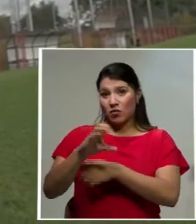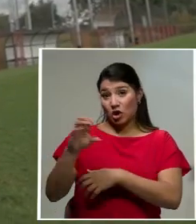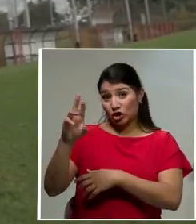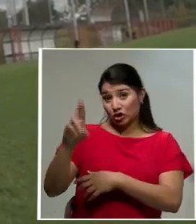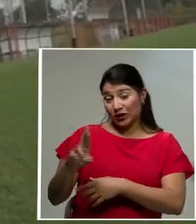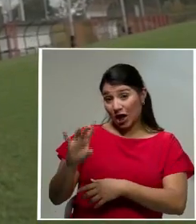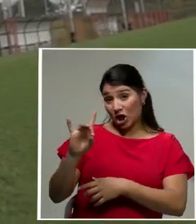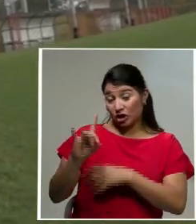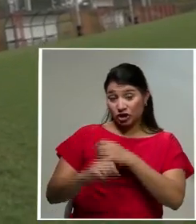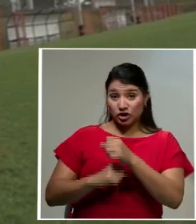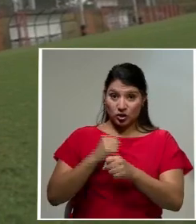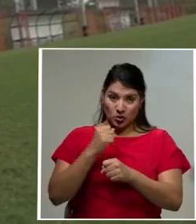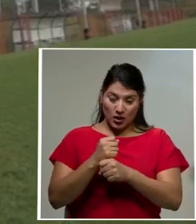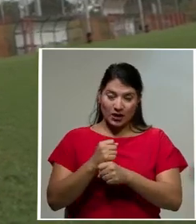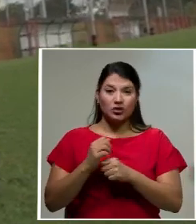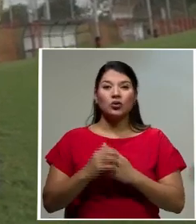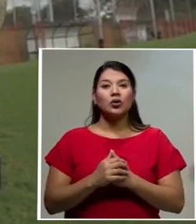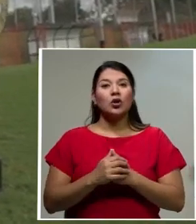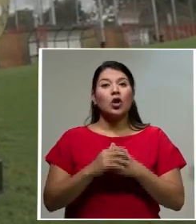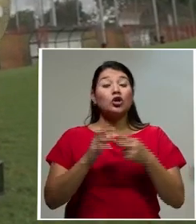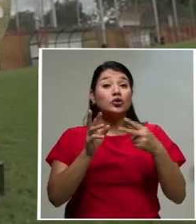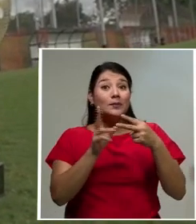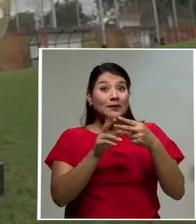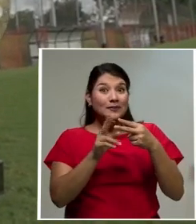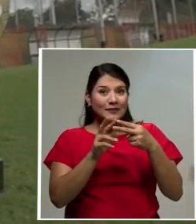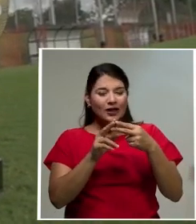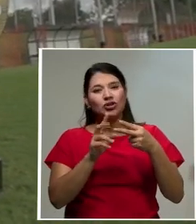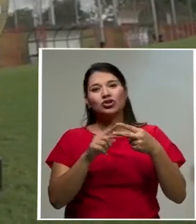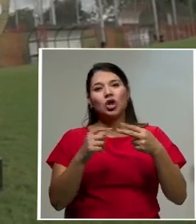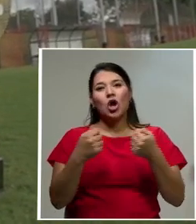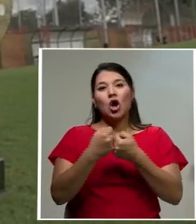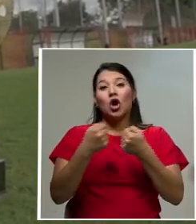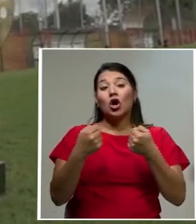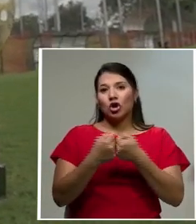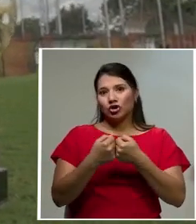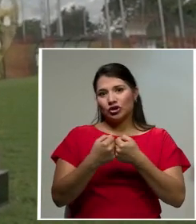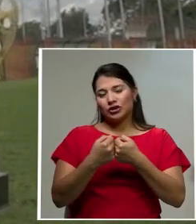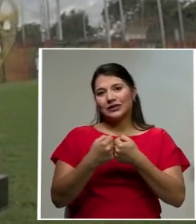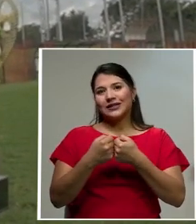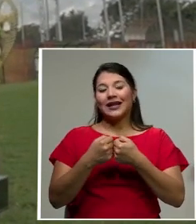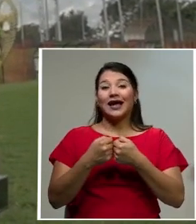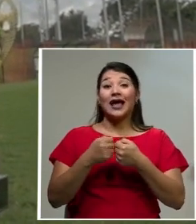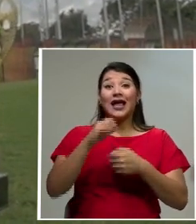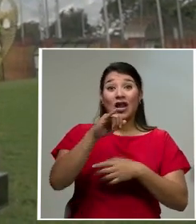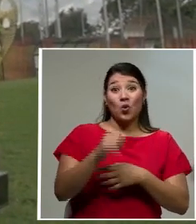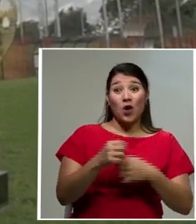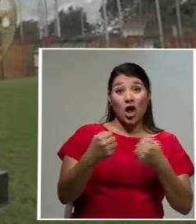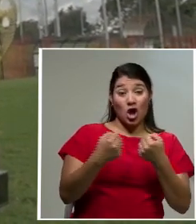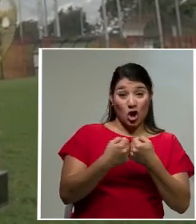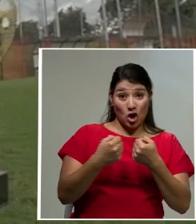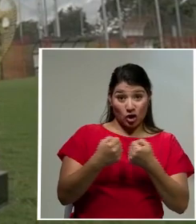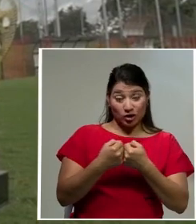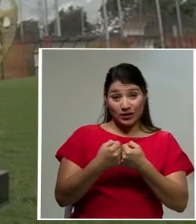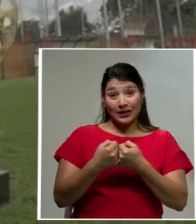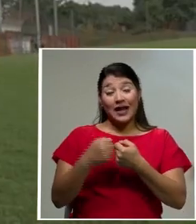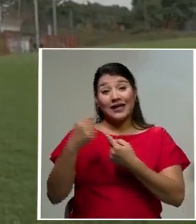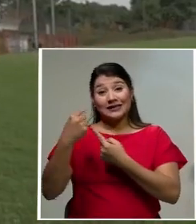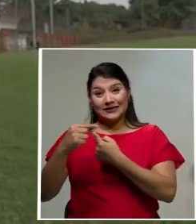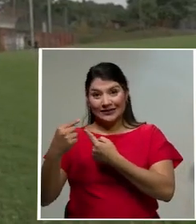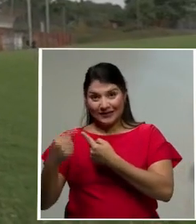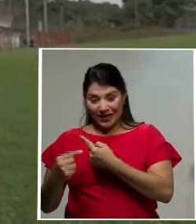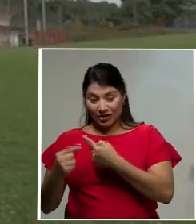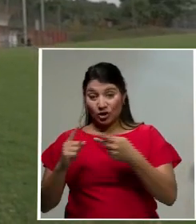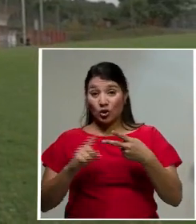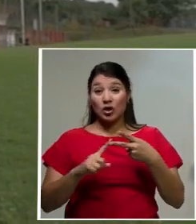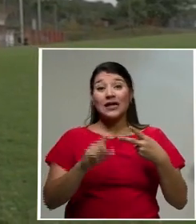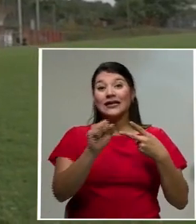de Marín como técnico rojinegro serán ante sus últimos 2 equipos. El jueves Alajuelense visitará el Eva del Rodríguez para enfrentar a Santos,